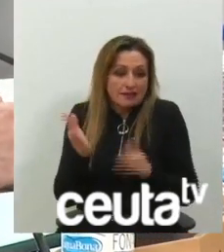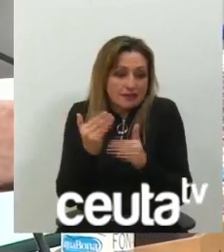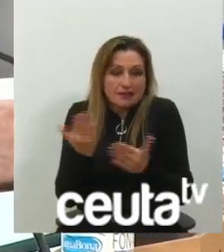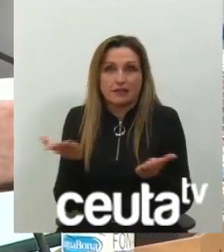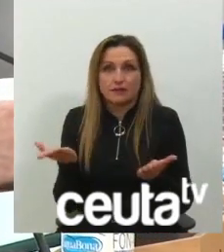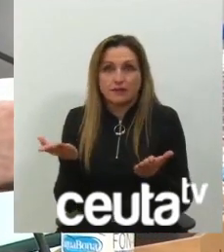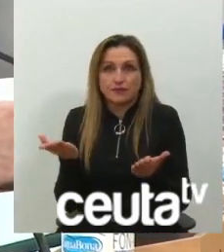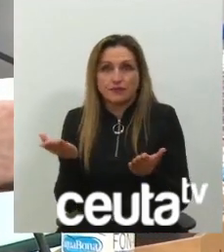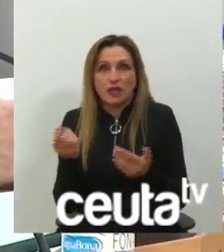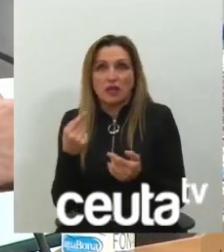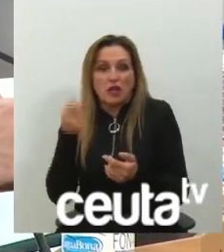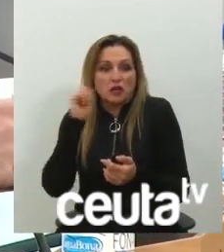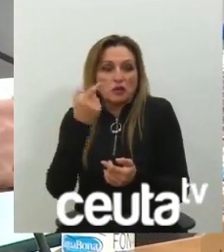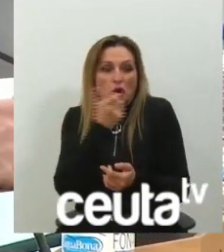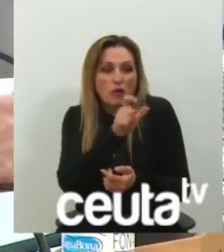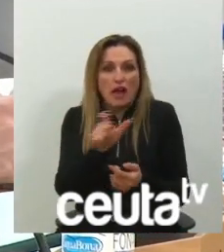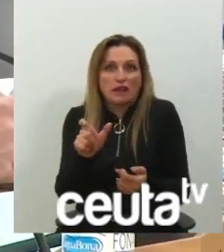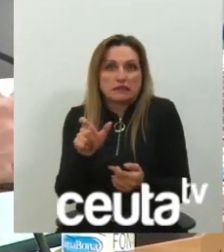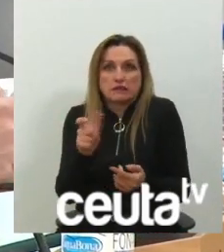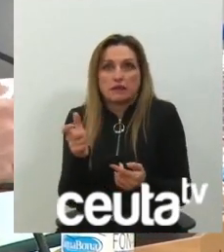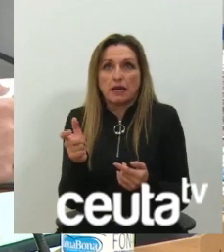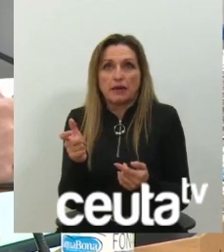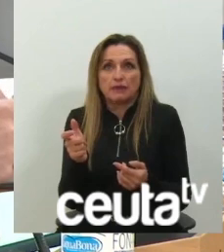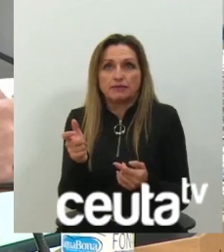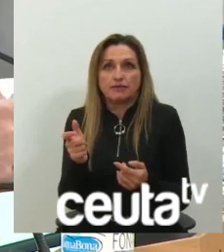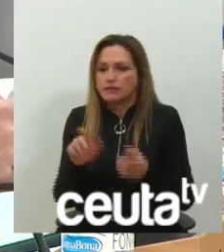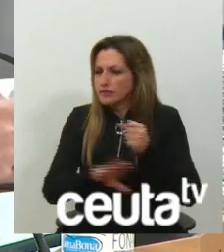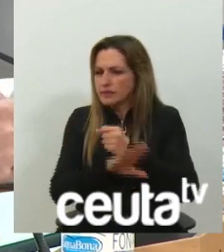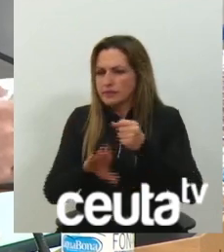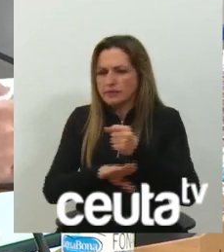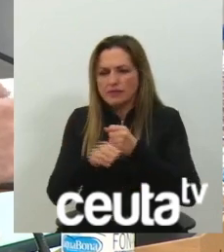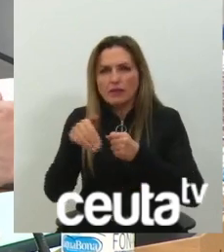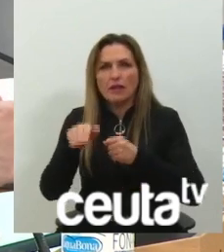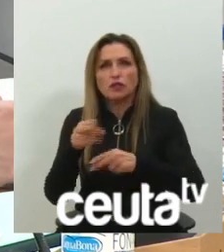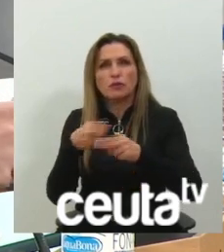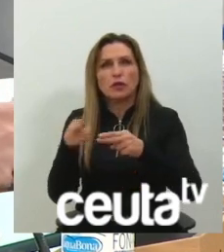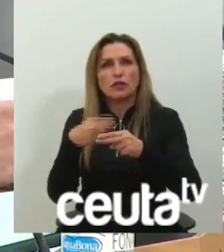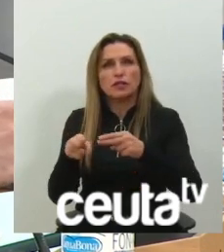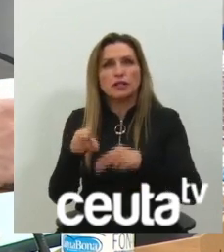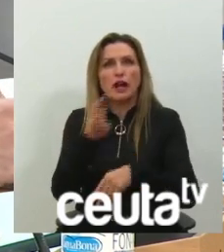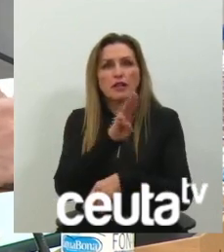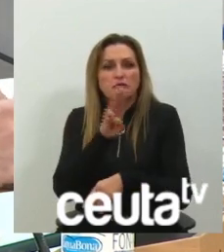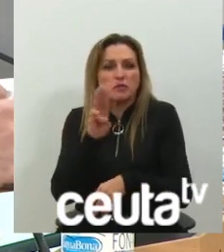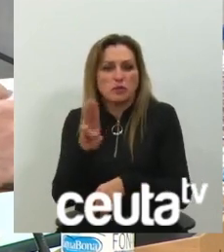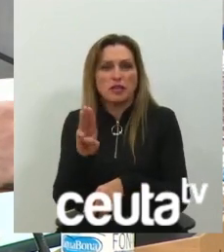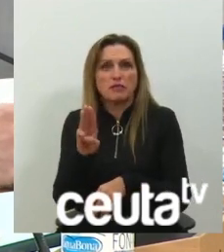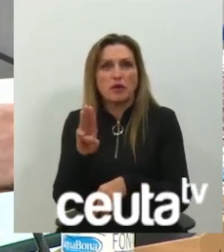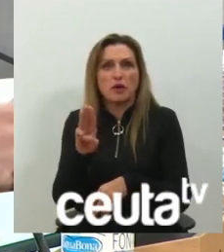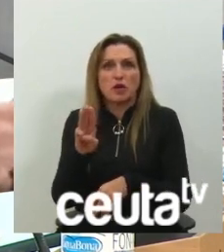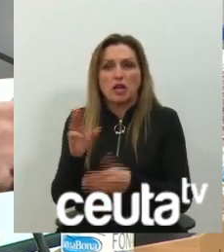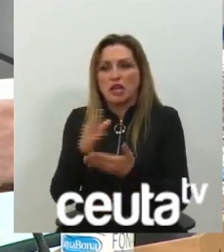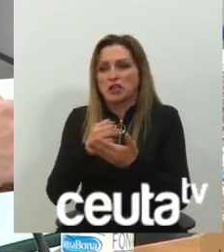no bastan ustedes sus políticas esa especie de populismo en la que todo es gratis